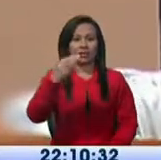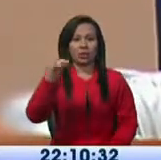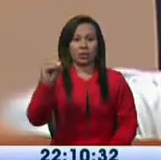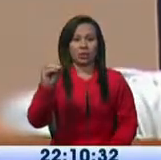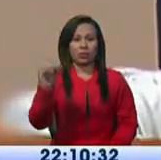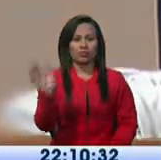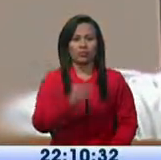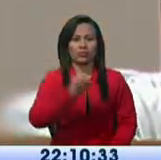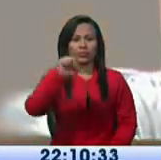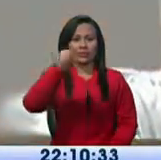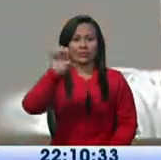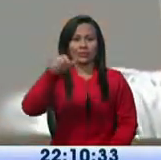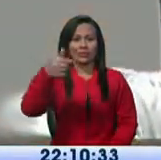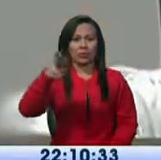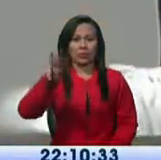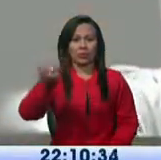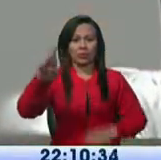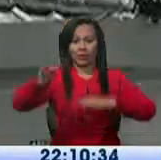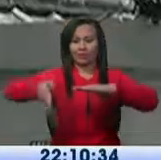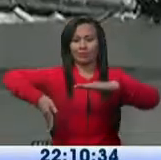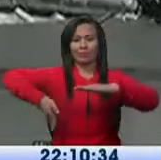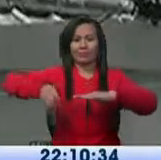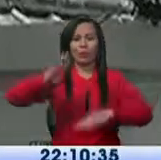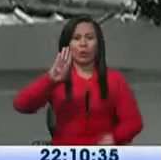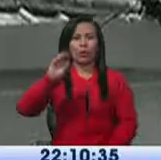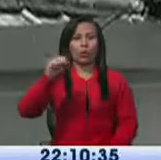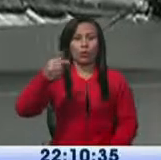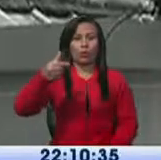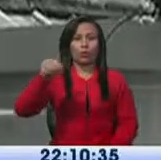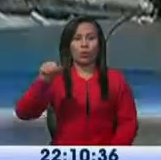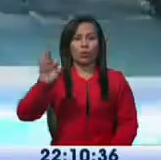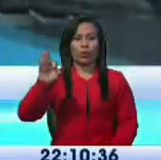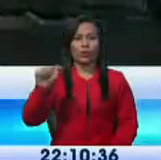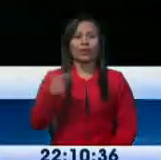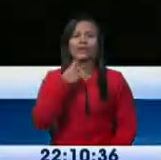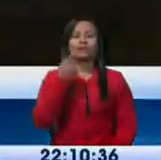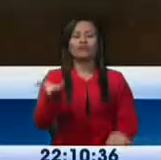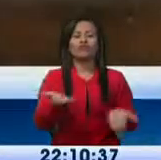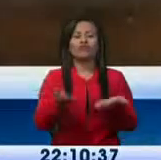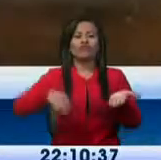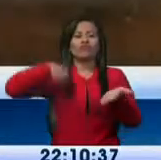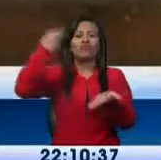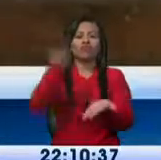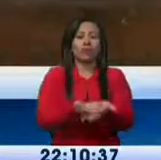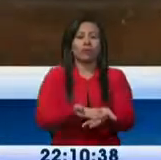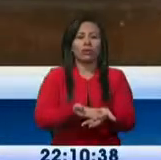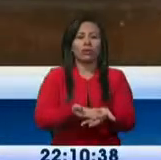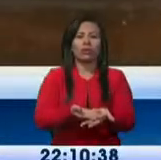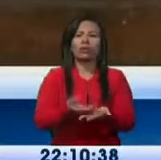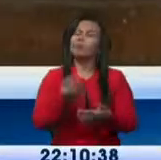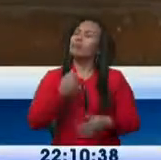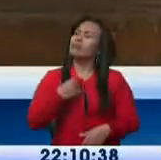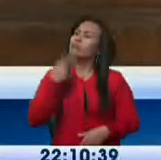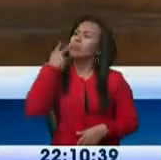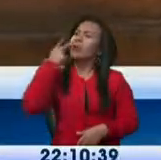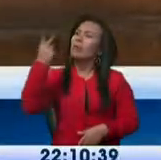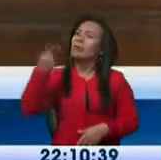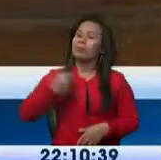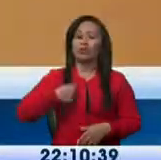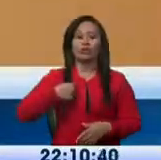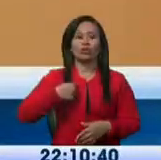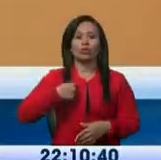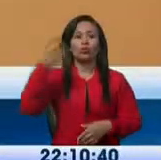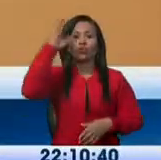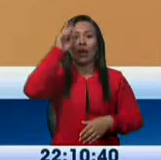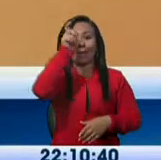de un momento a otro se desplomó y quedó tendido en la losa ahora lo llamado que quiera conectar un aire acondicionado para que me haga la instal ha